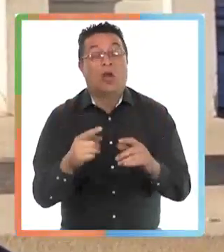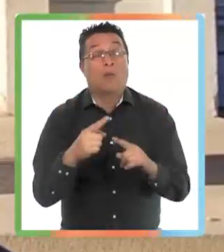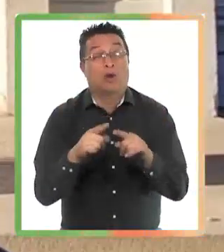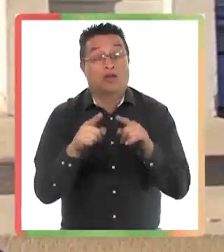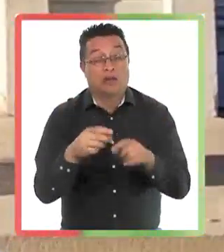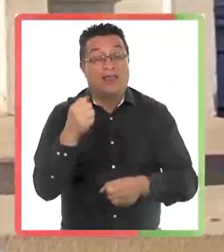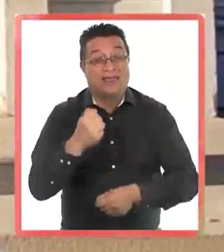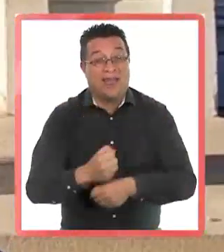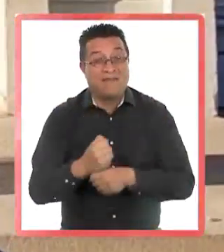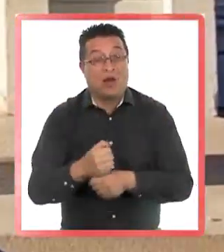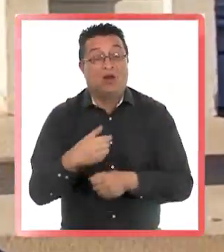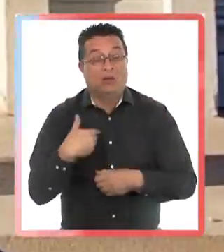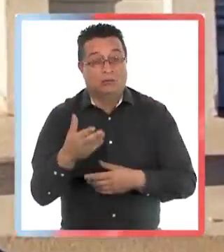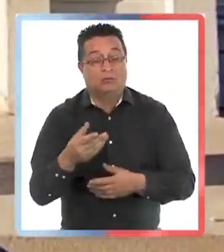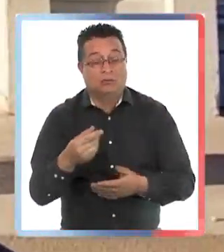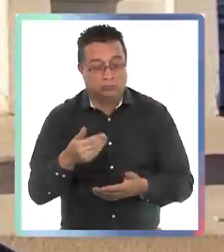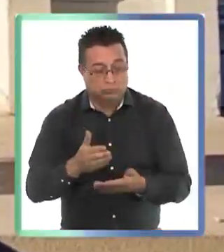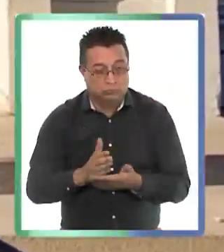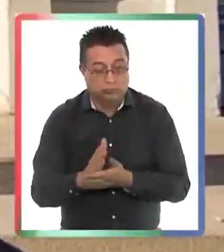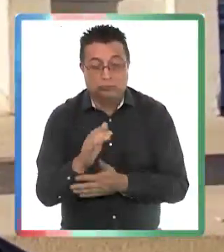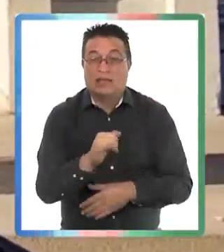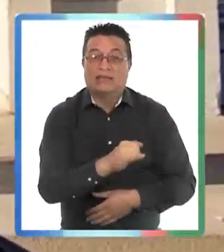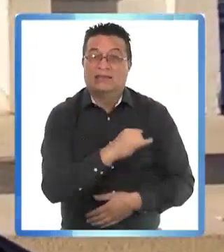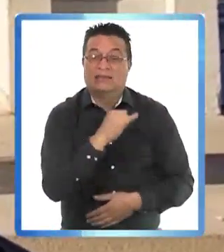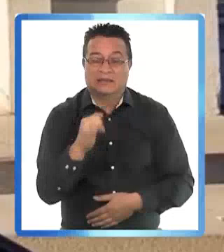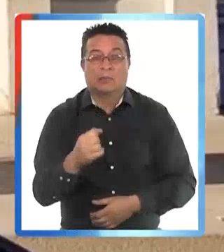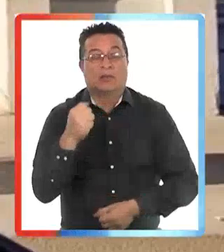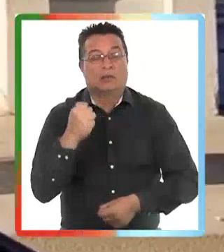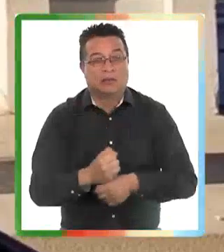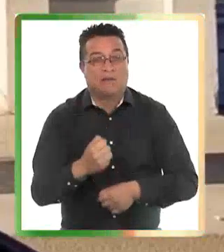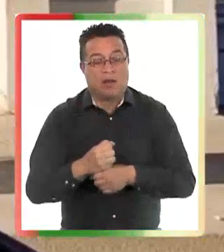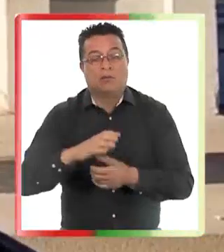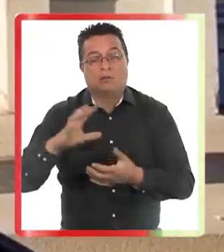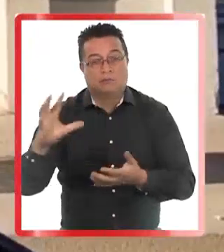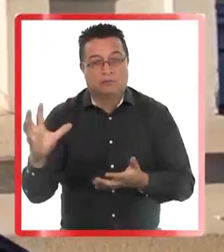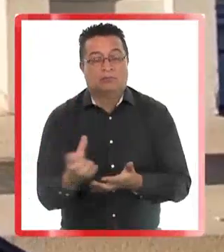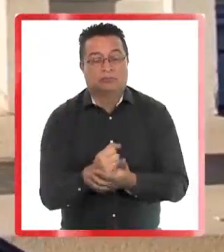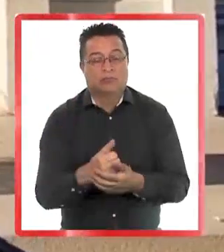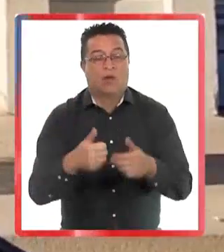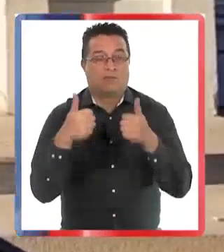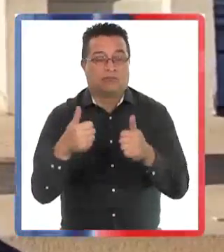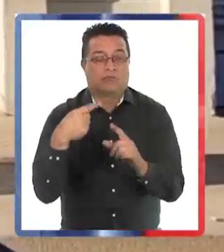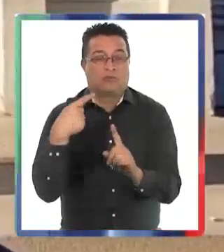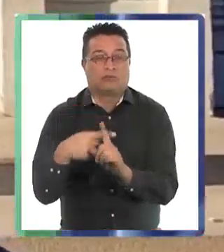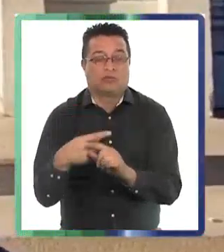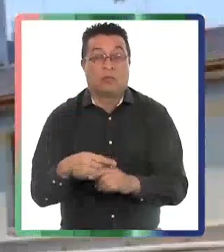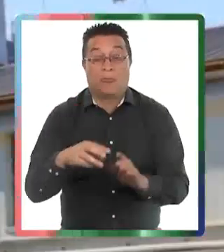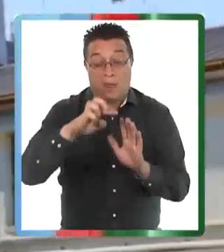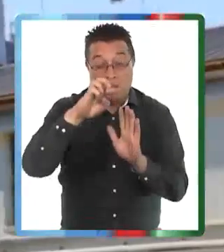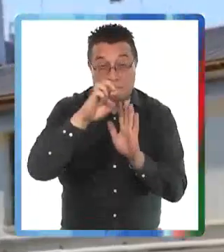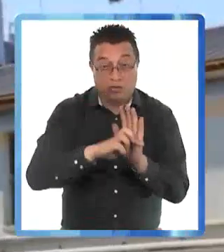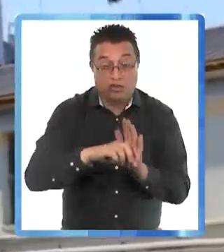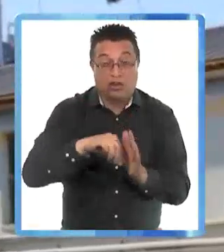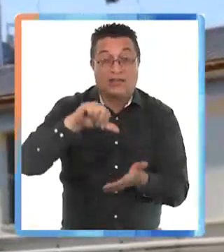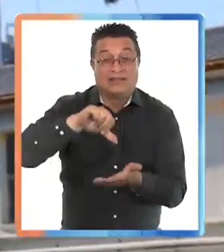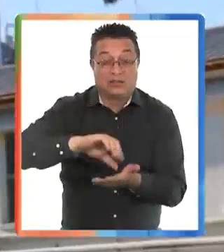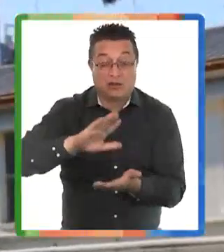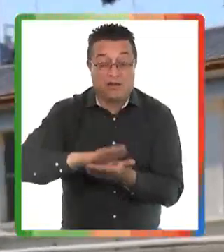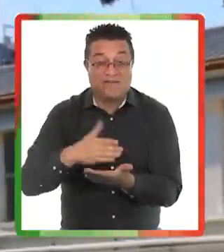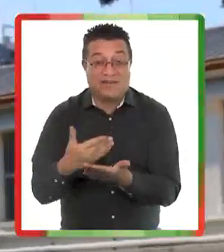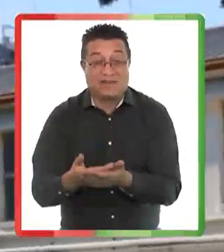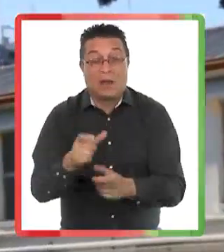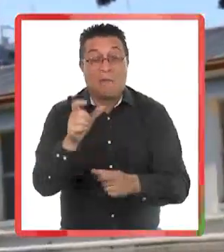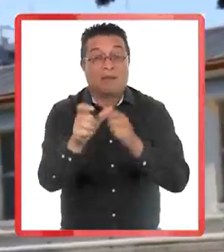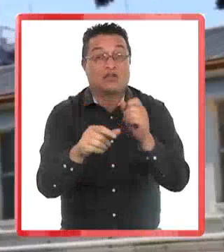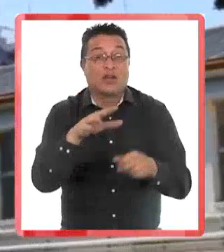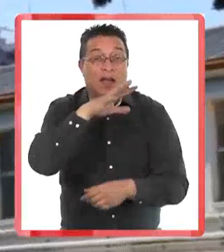precisa, y por lo tanto el trabajo que vamos a invertir en esto va a ser siempre un trabajo que va a lograr buenos frutos. El proyecto